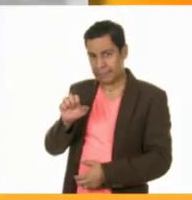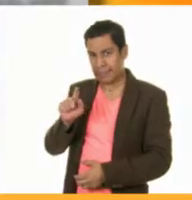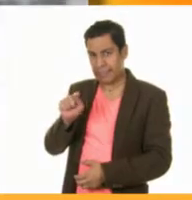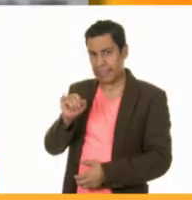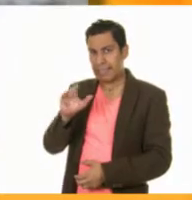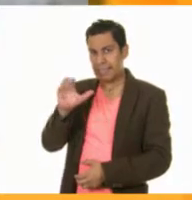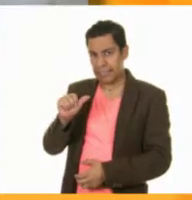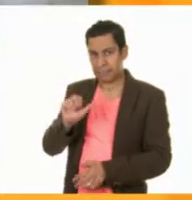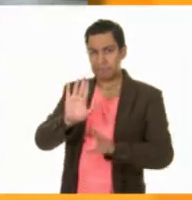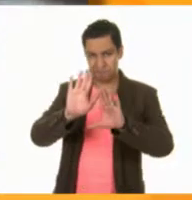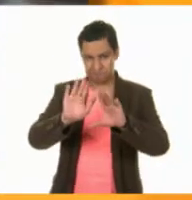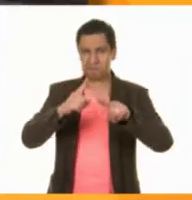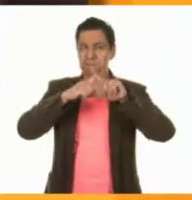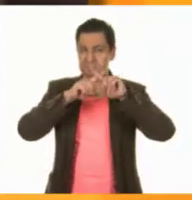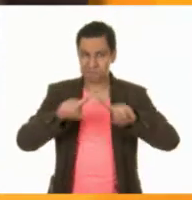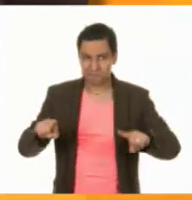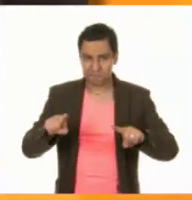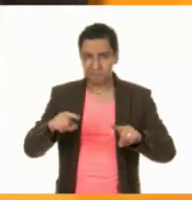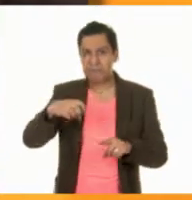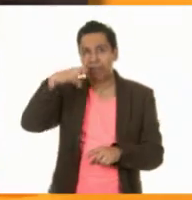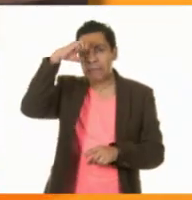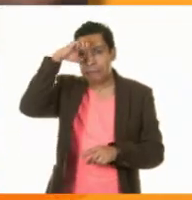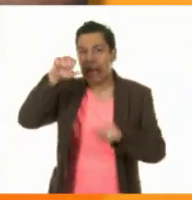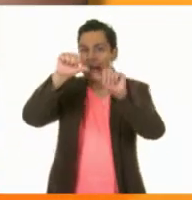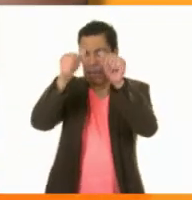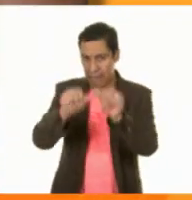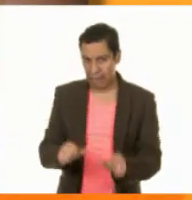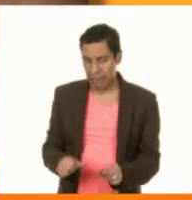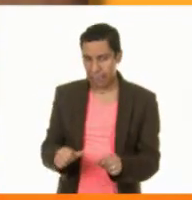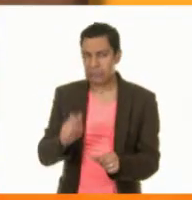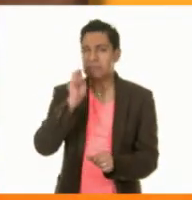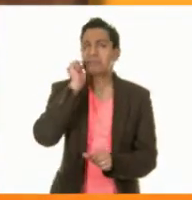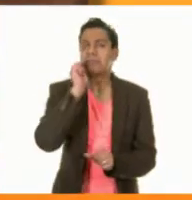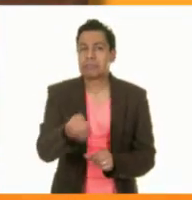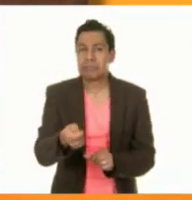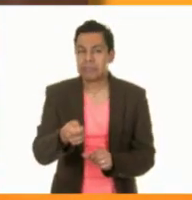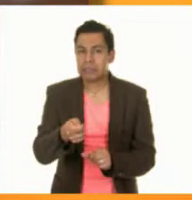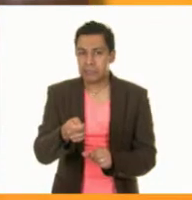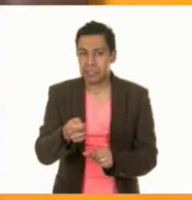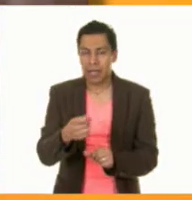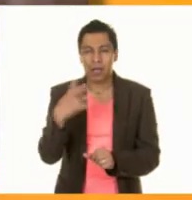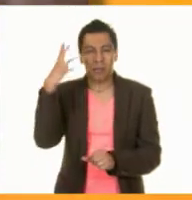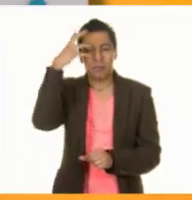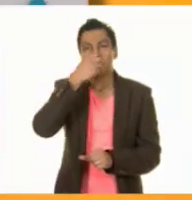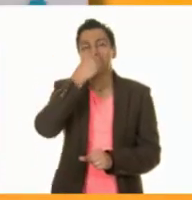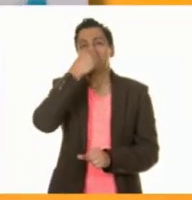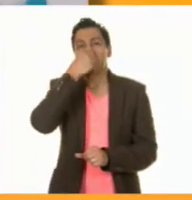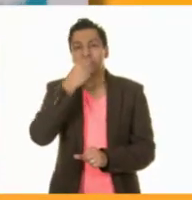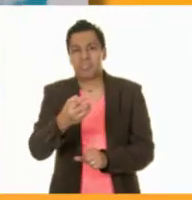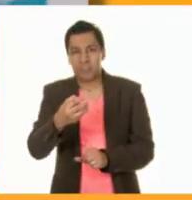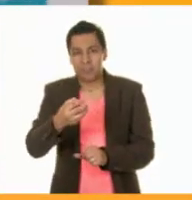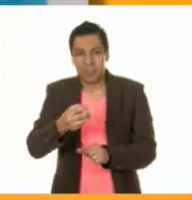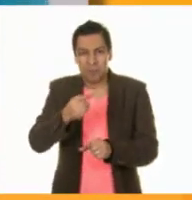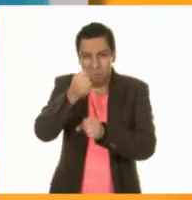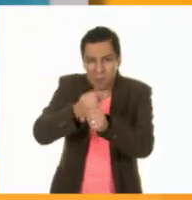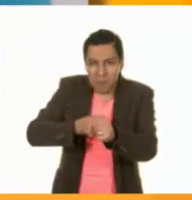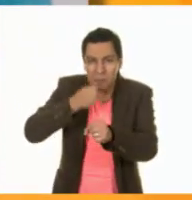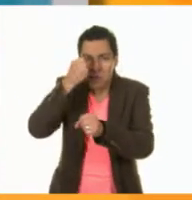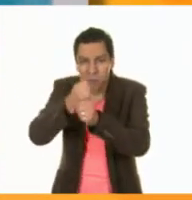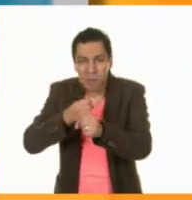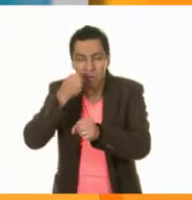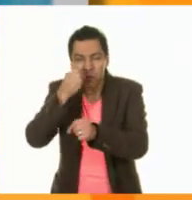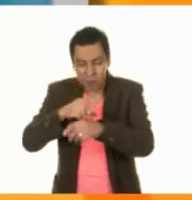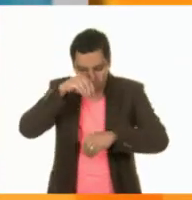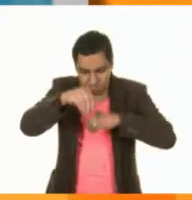objetos artísticos o las experiencias artísticas son aquellas donde lo estético se pone a trabajar en función